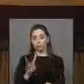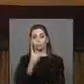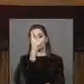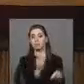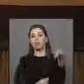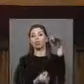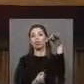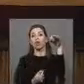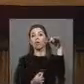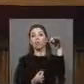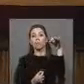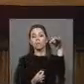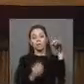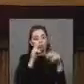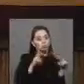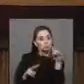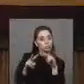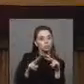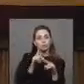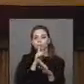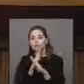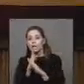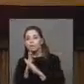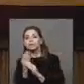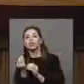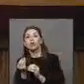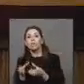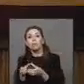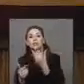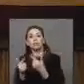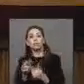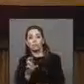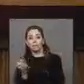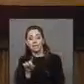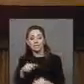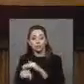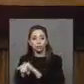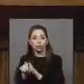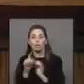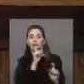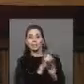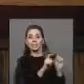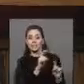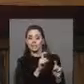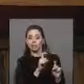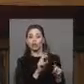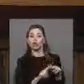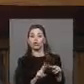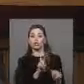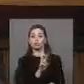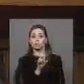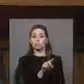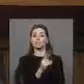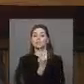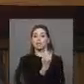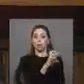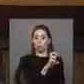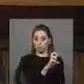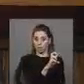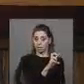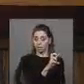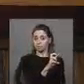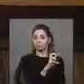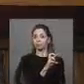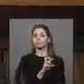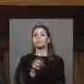primer documento de análisis de la dirección clandestina del partido, que criticó el rol del Partido Socialista en la Unidad Popular y que